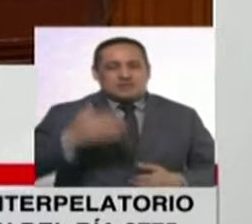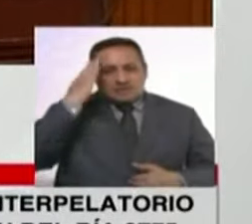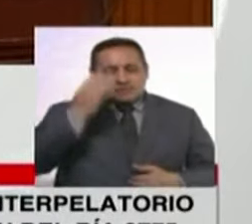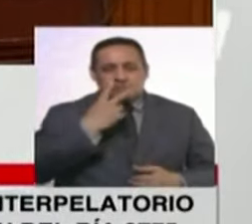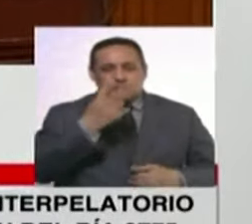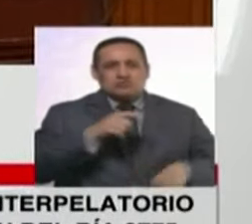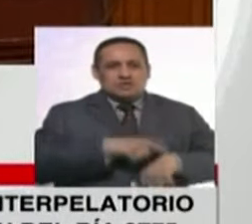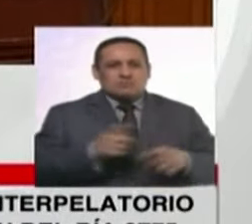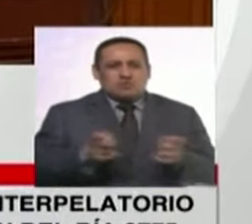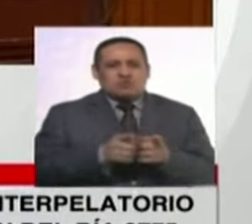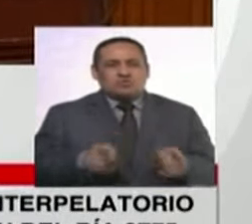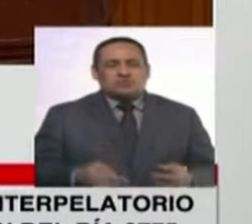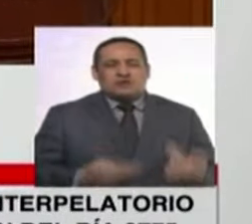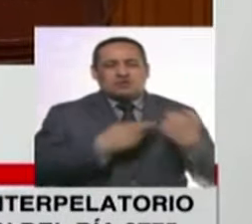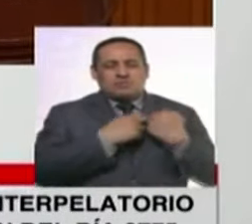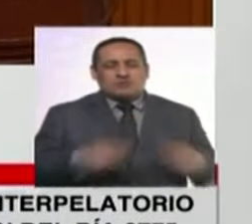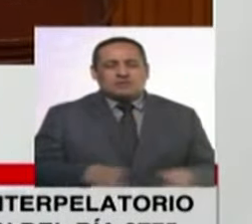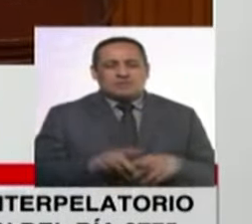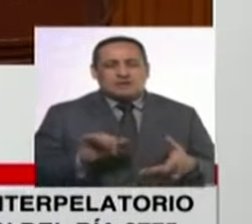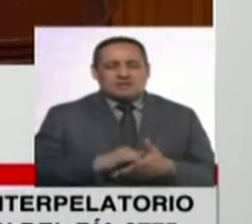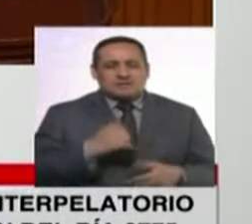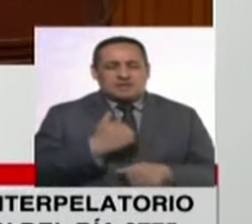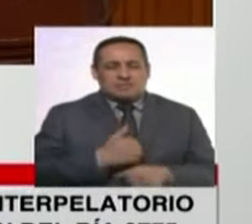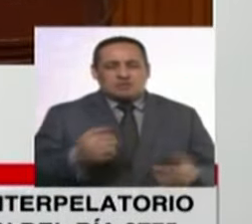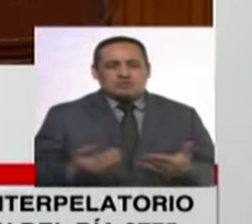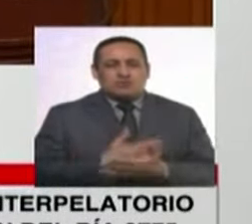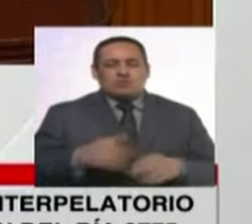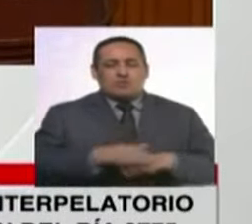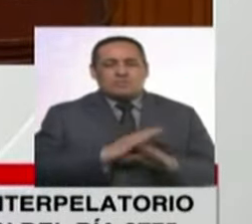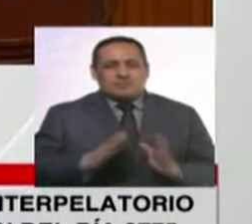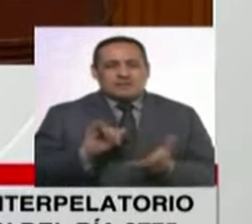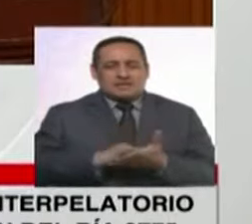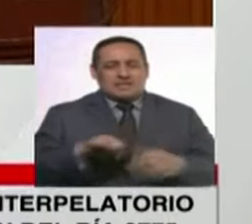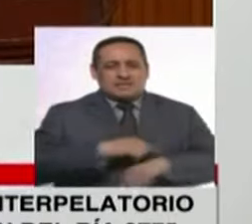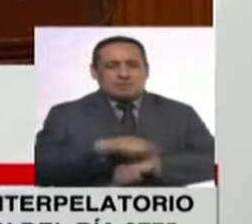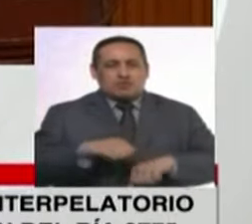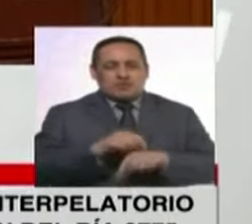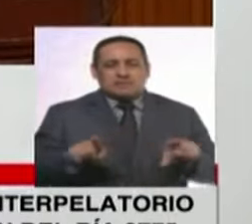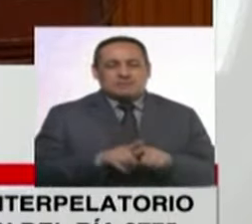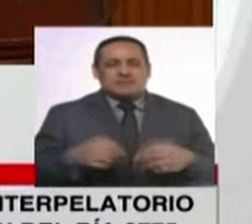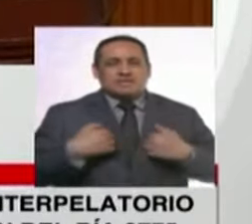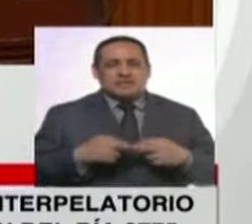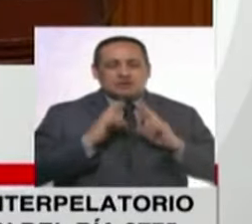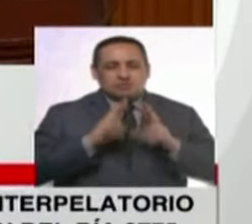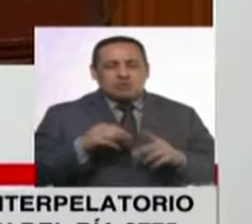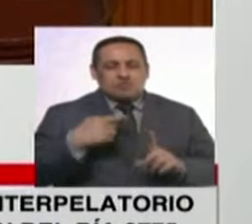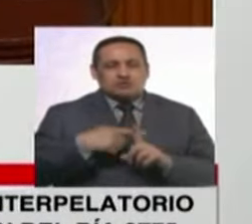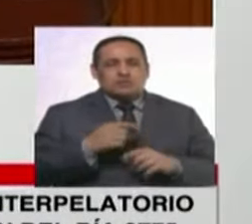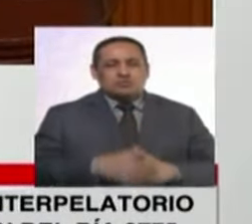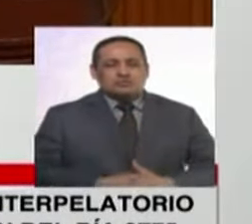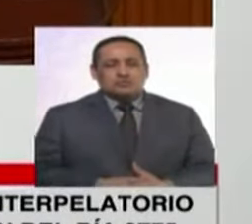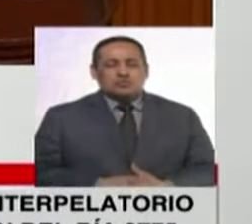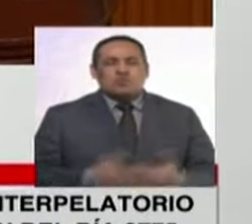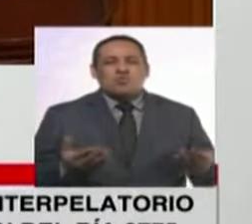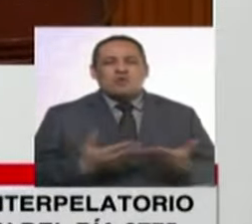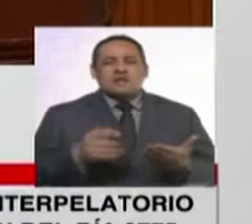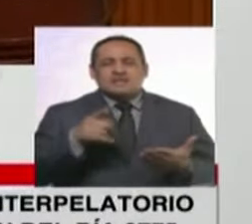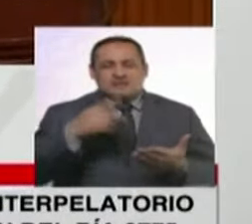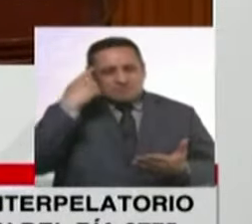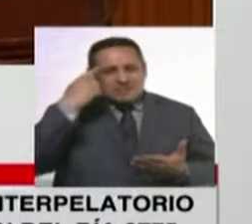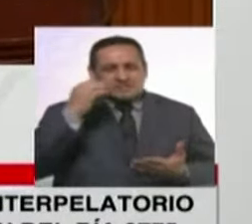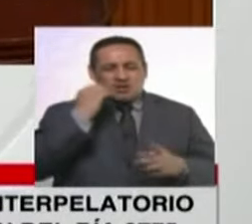su breve permanencia en El Comando y la ejecución de nuevos planes que demoran en obtener resultados positivos Cuáles fueron